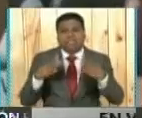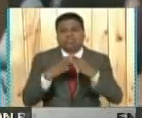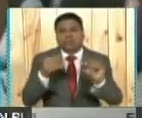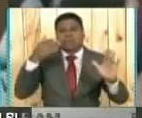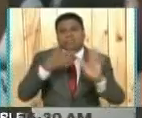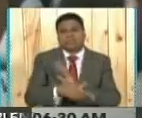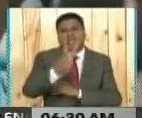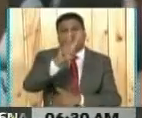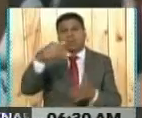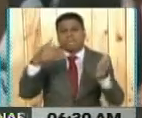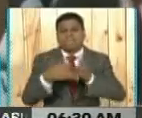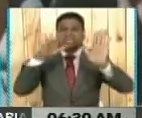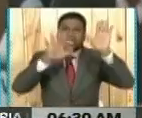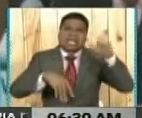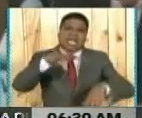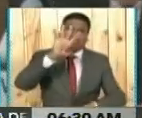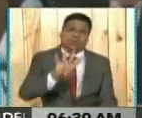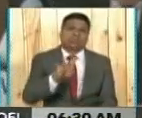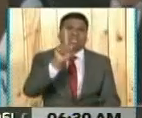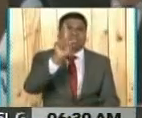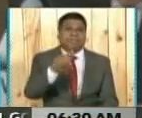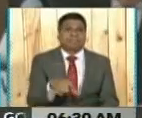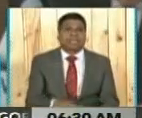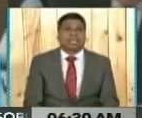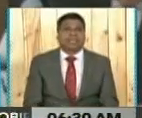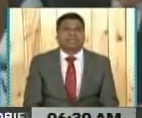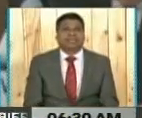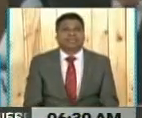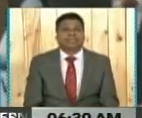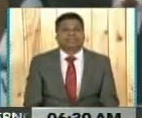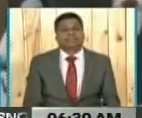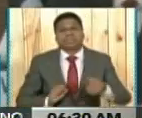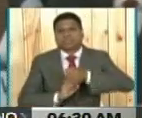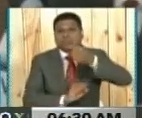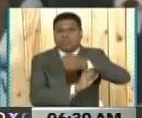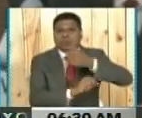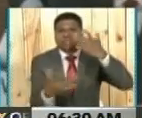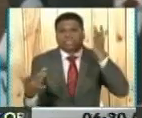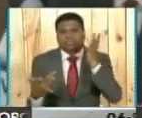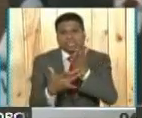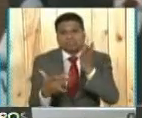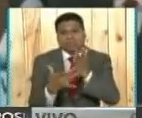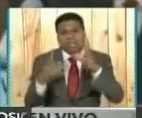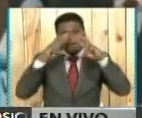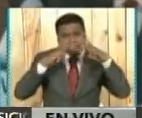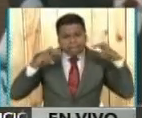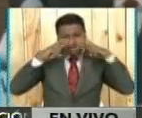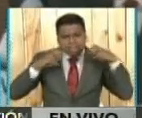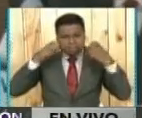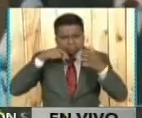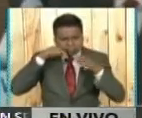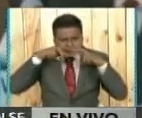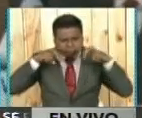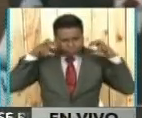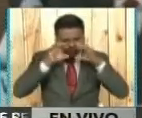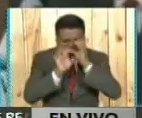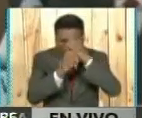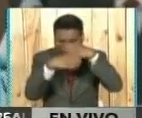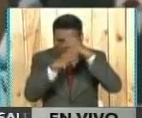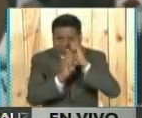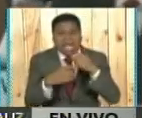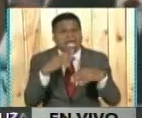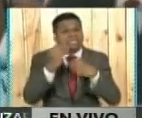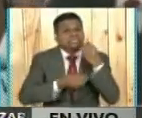año 2014, que también contaron con el soporte técnico y científico de la unidad criminalística,